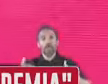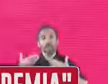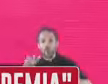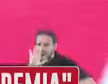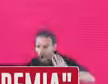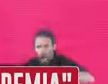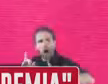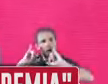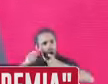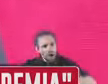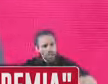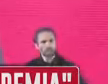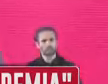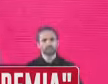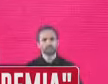hacer